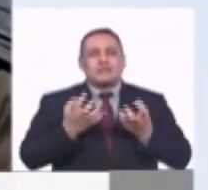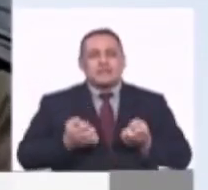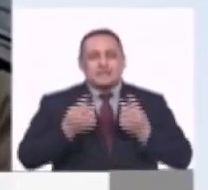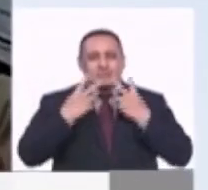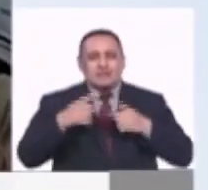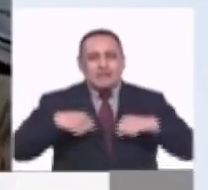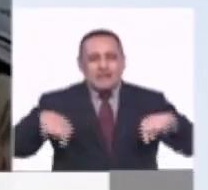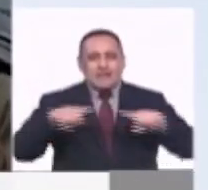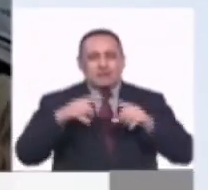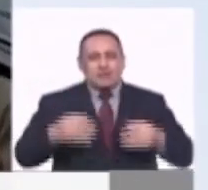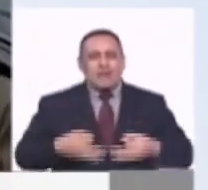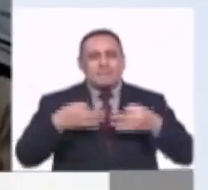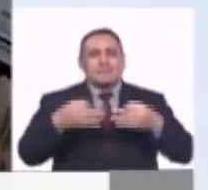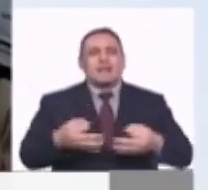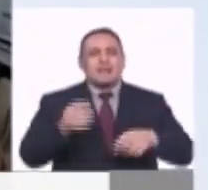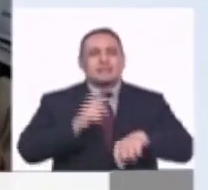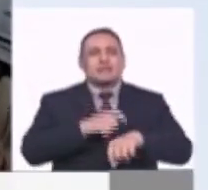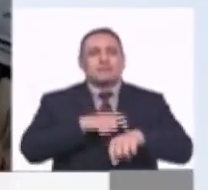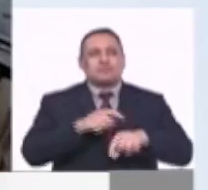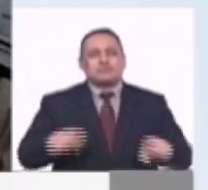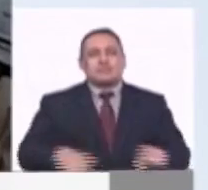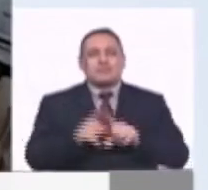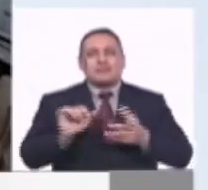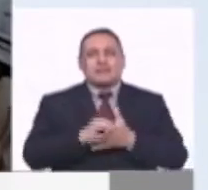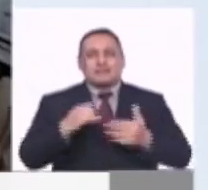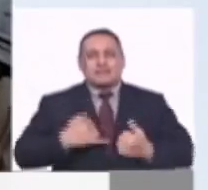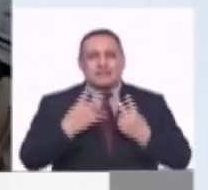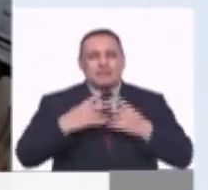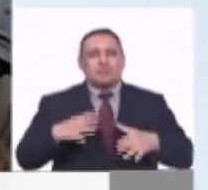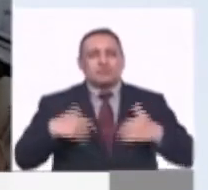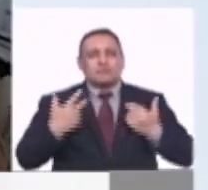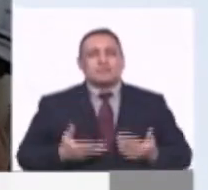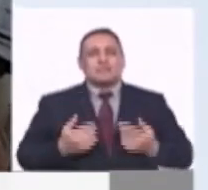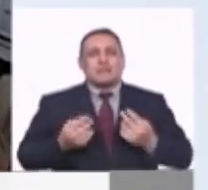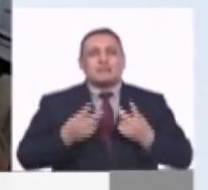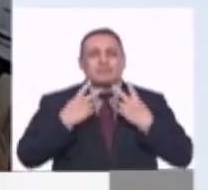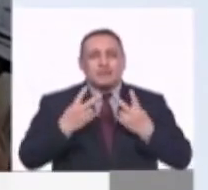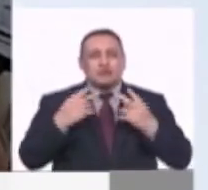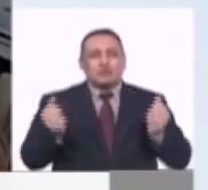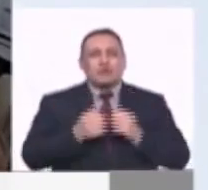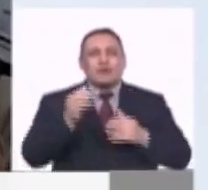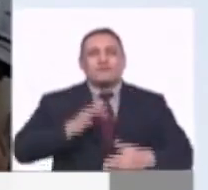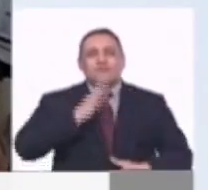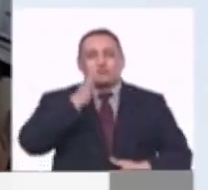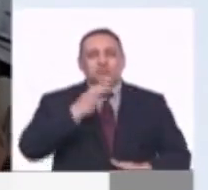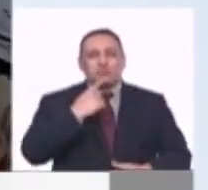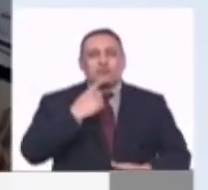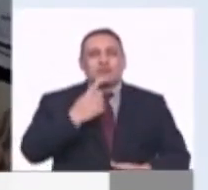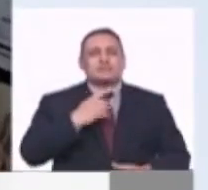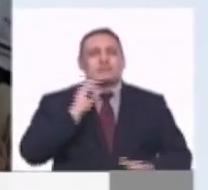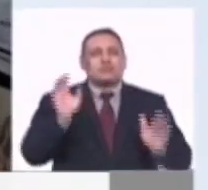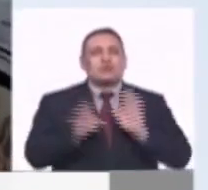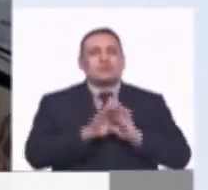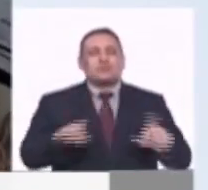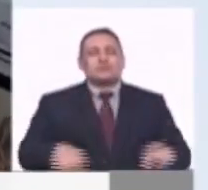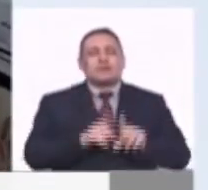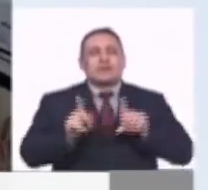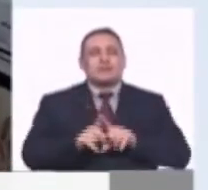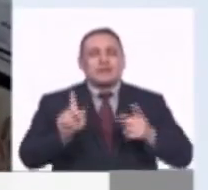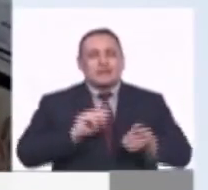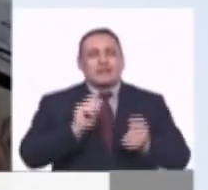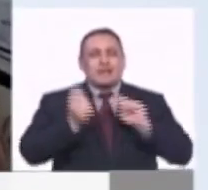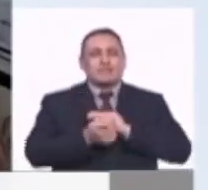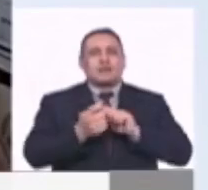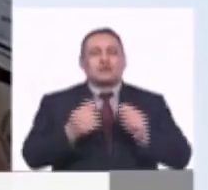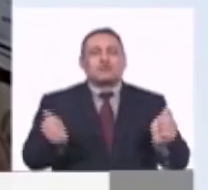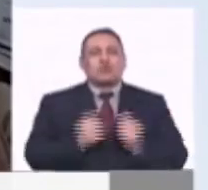ellos es ampliar los plazos y que tengan una posibilidad en el futuro ya, o de repente renovar.